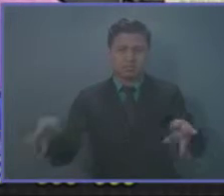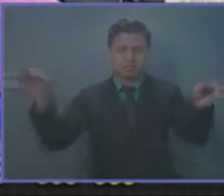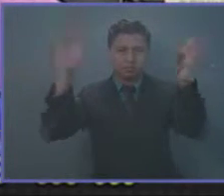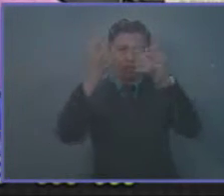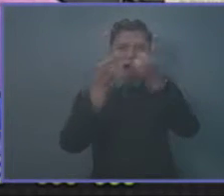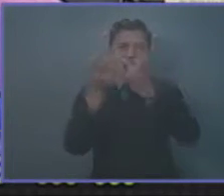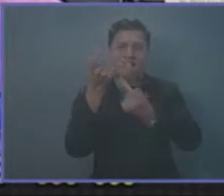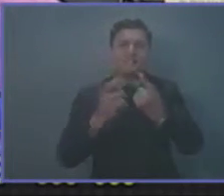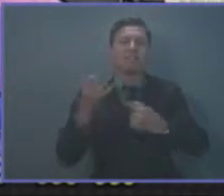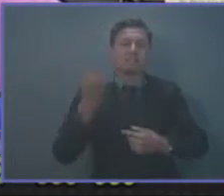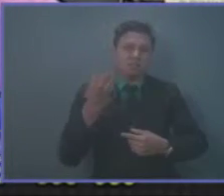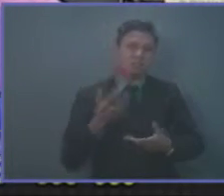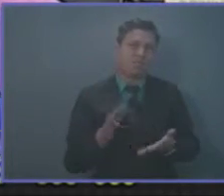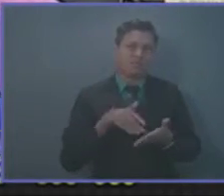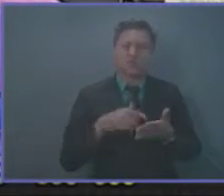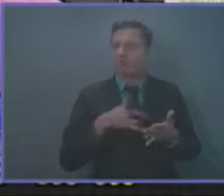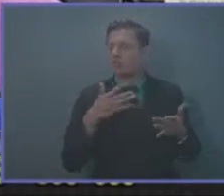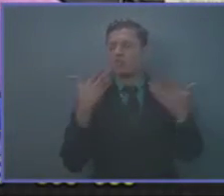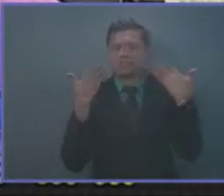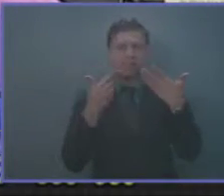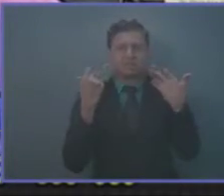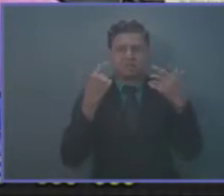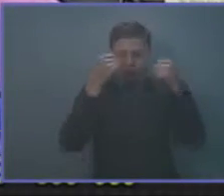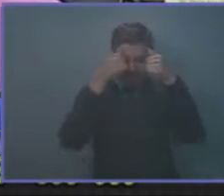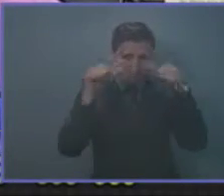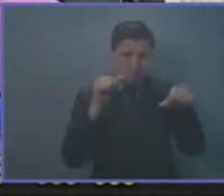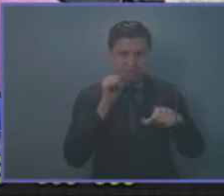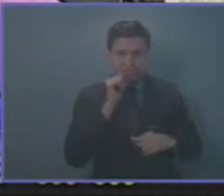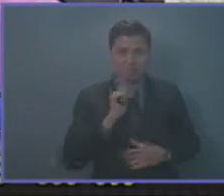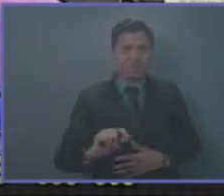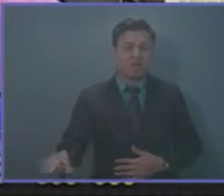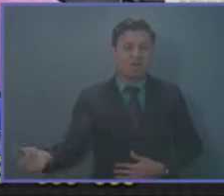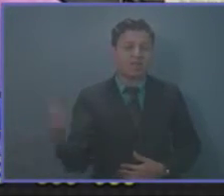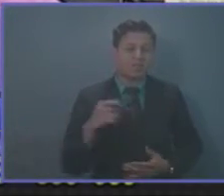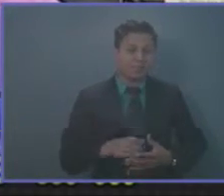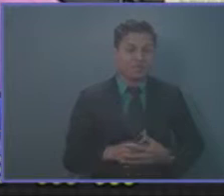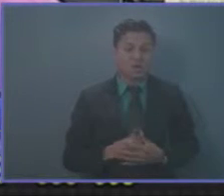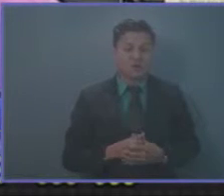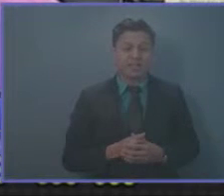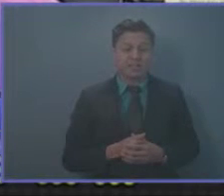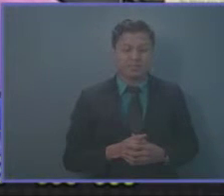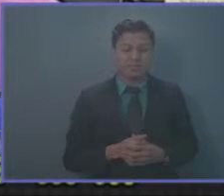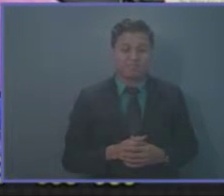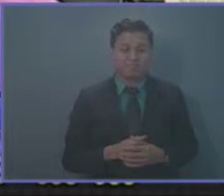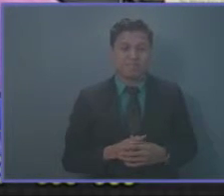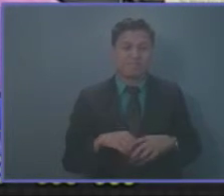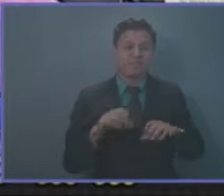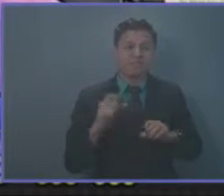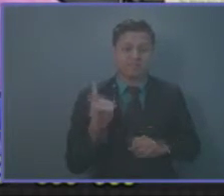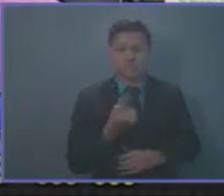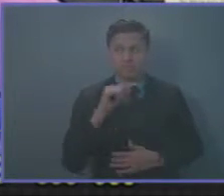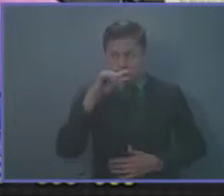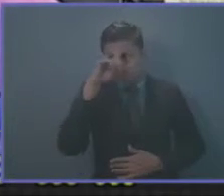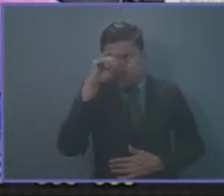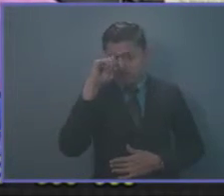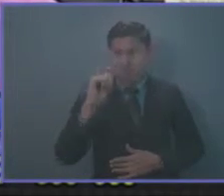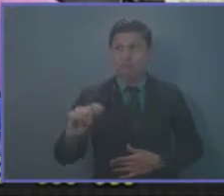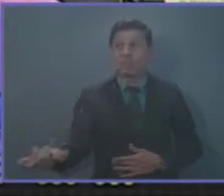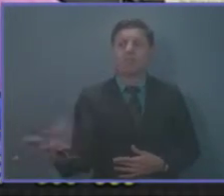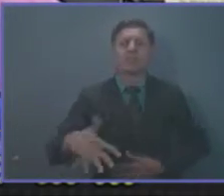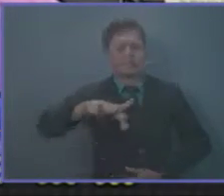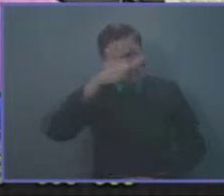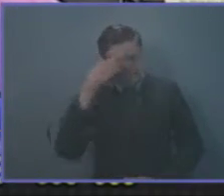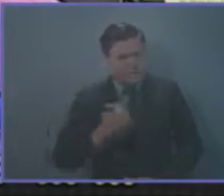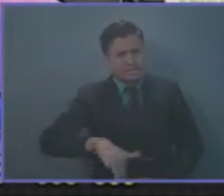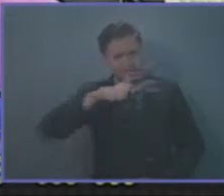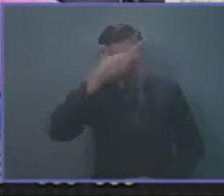Muy contenta con esa aprobación, porque la verdad los señores viveristas, las señoras viveristas han trabajado mucho